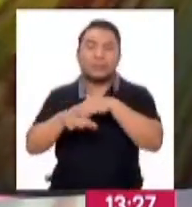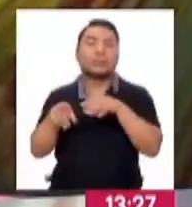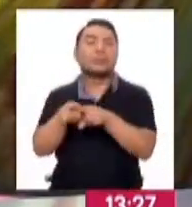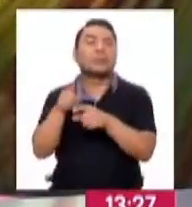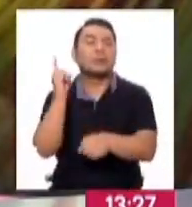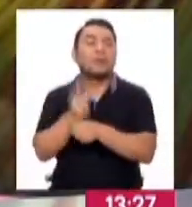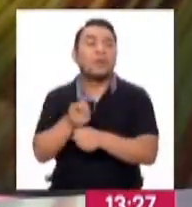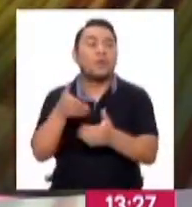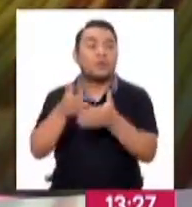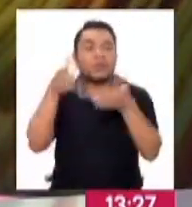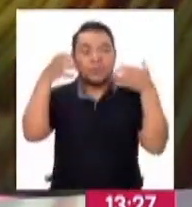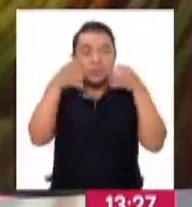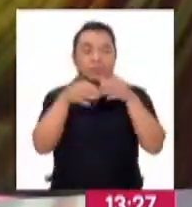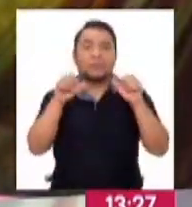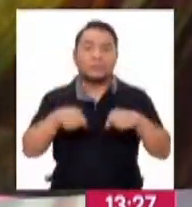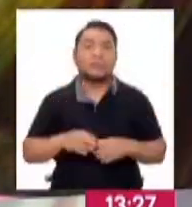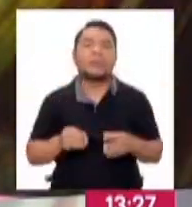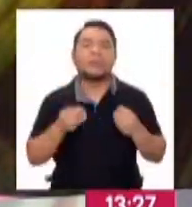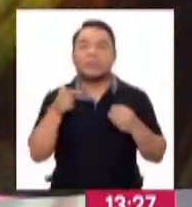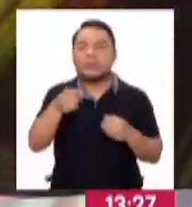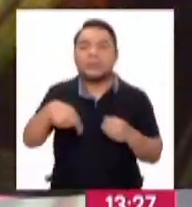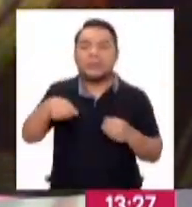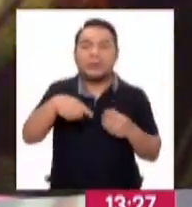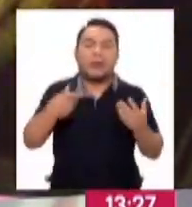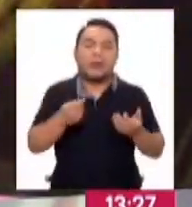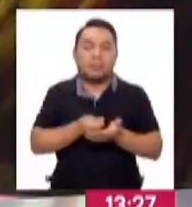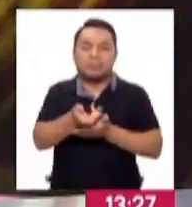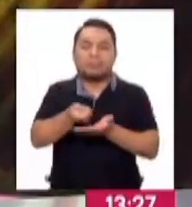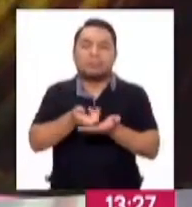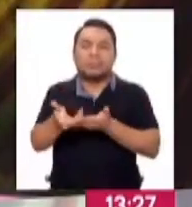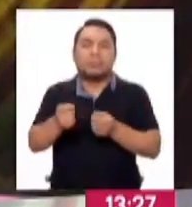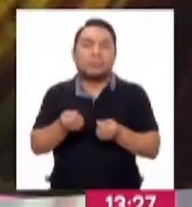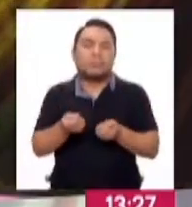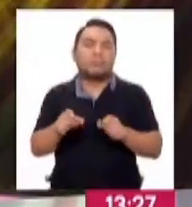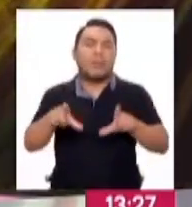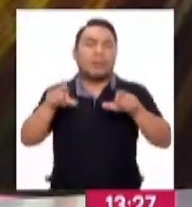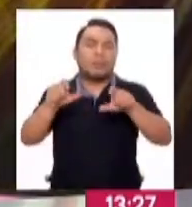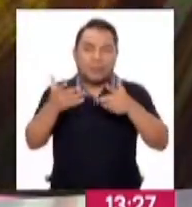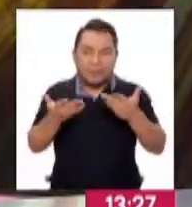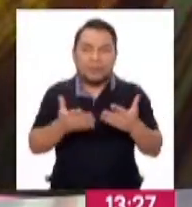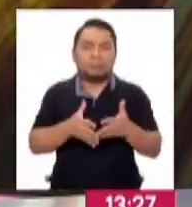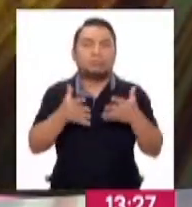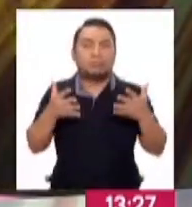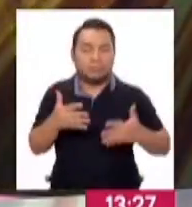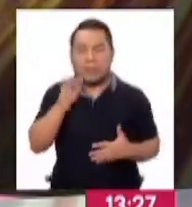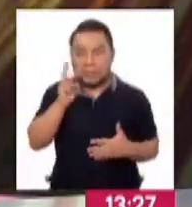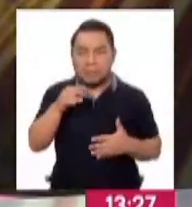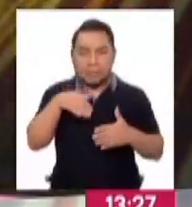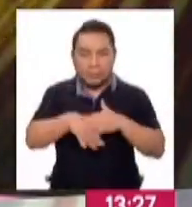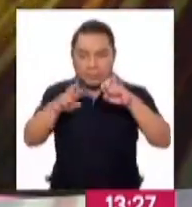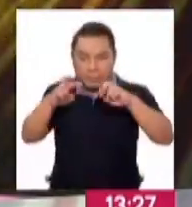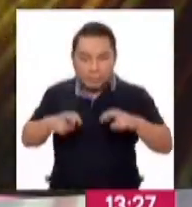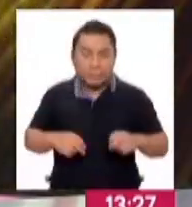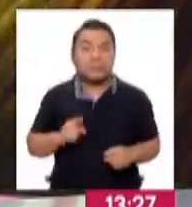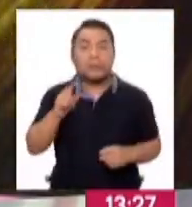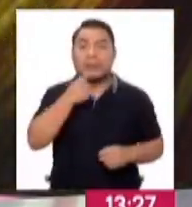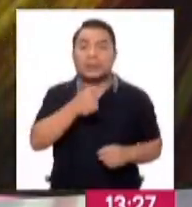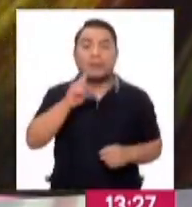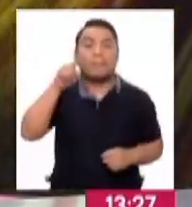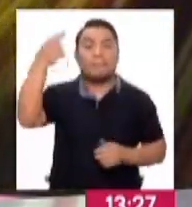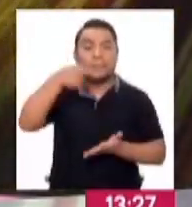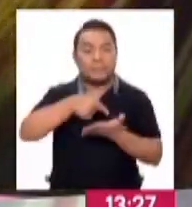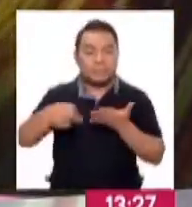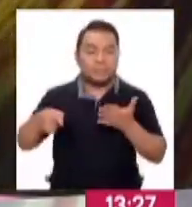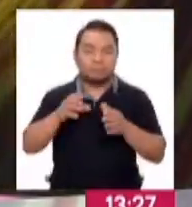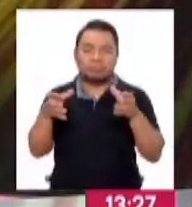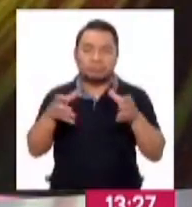contra el Congreso de la República por estos presuntos gastos excesivos. Recordó además que la próxima semana se inicia un mega